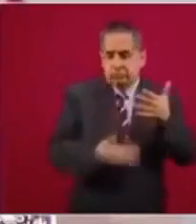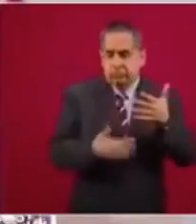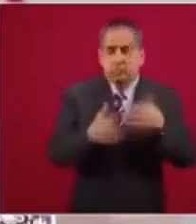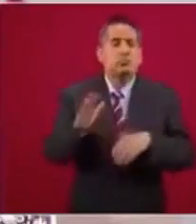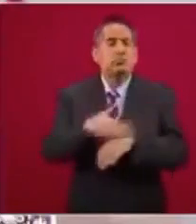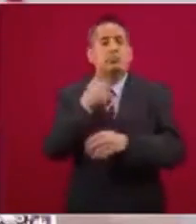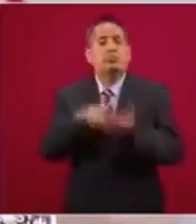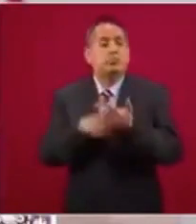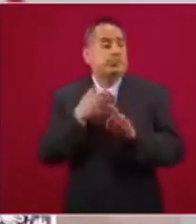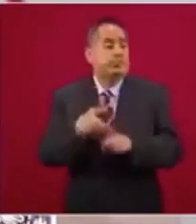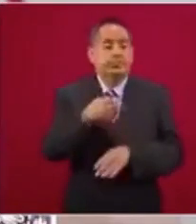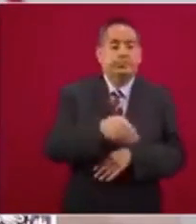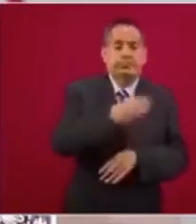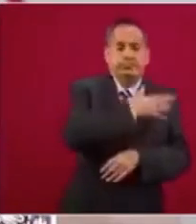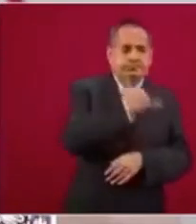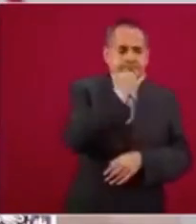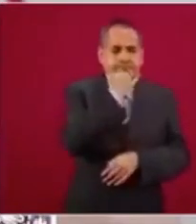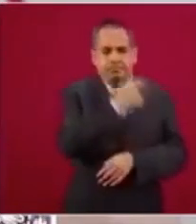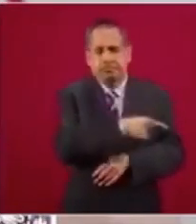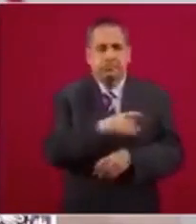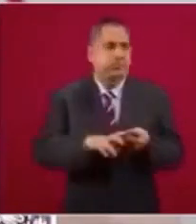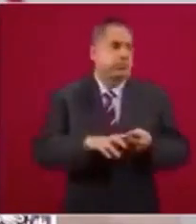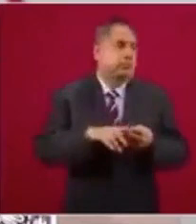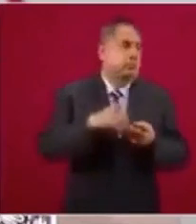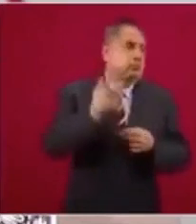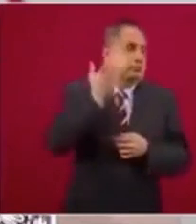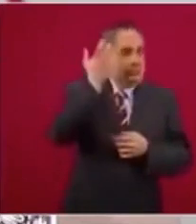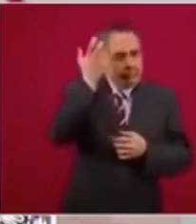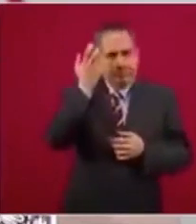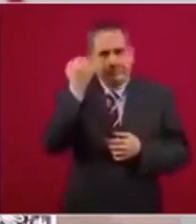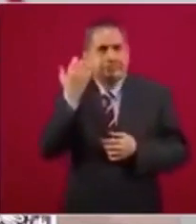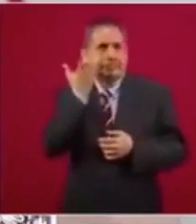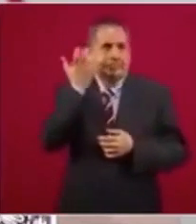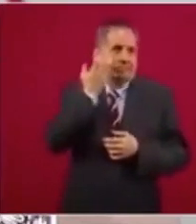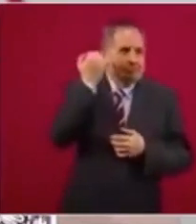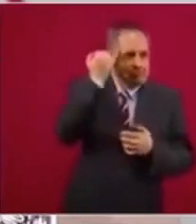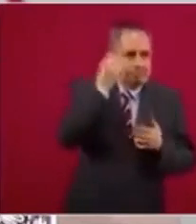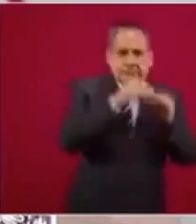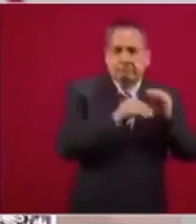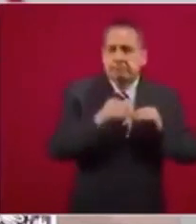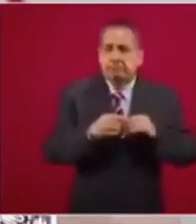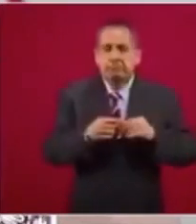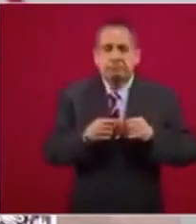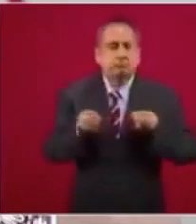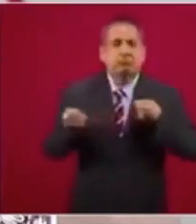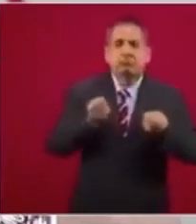proliferaban los fondos, los fideicomisos, sin control,